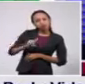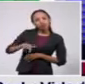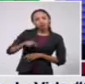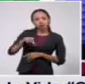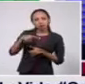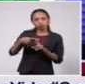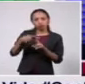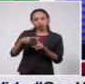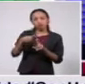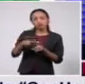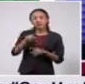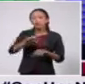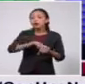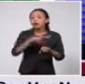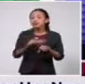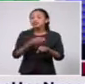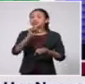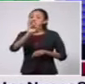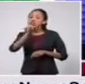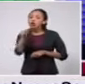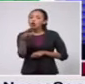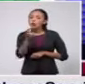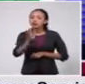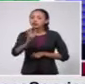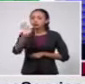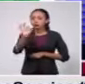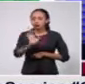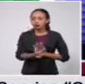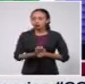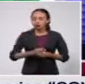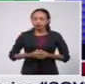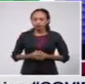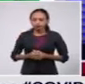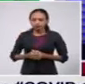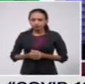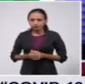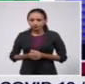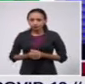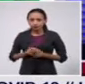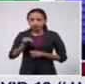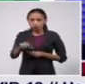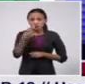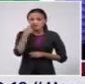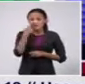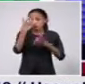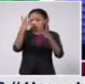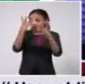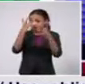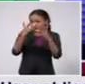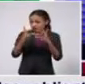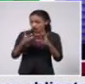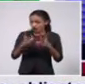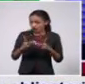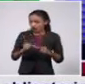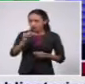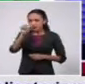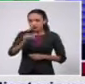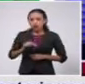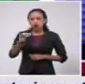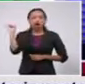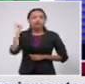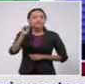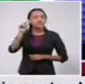el 7,3%. Ahora, si vemos los casos relacionados con viajeros